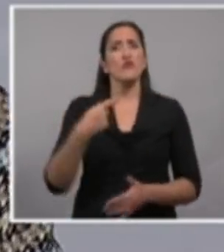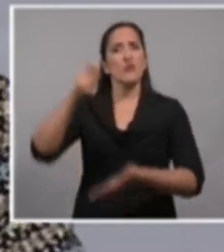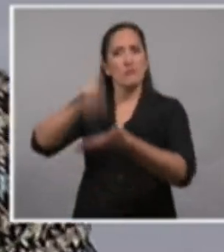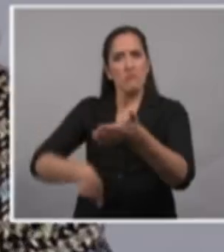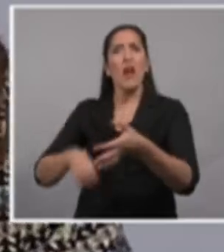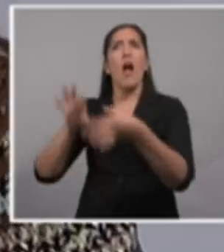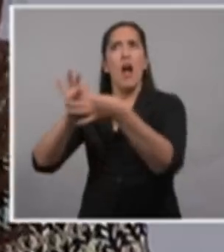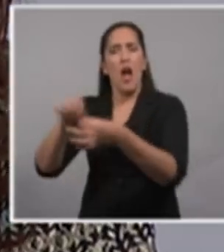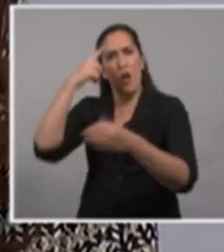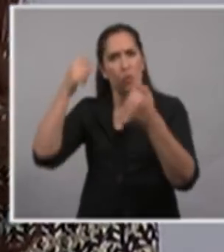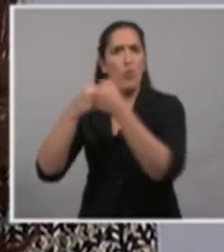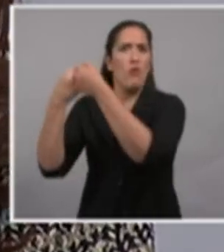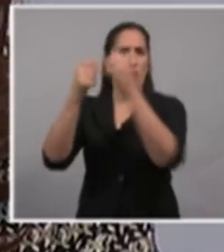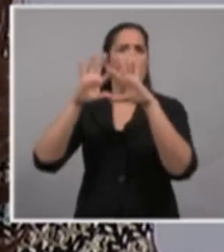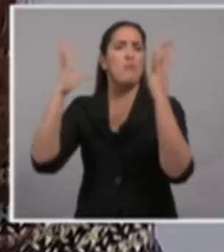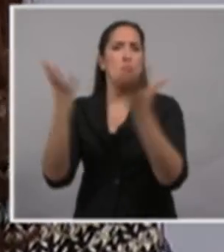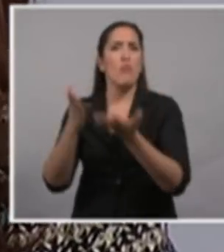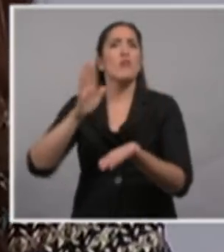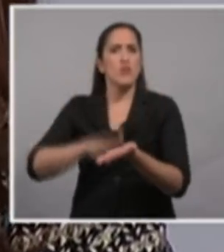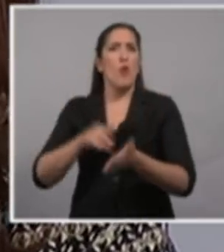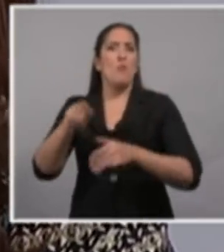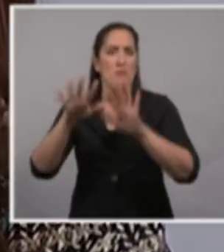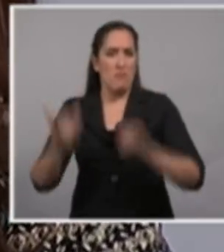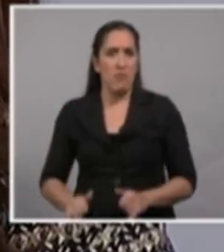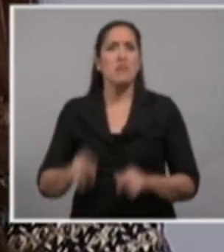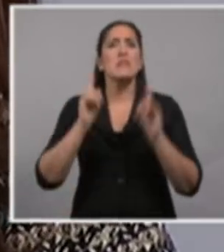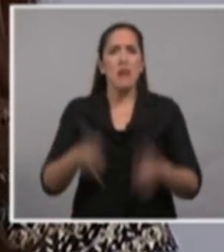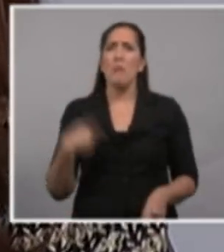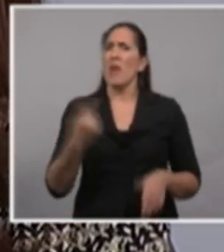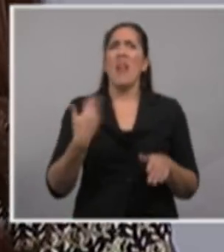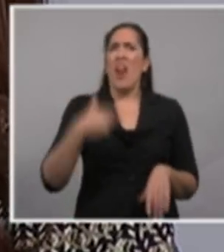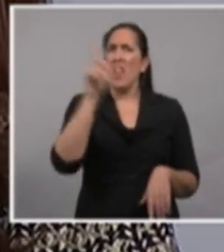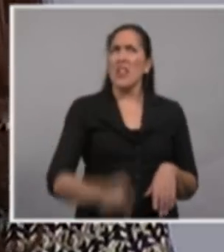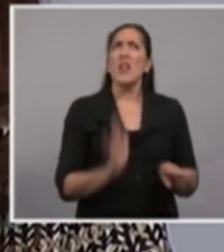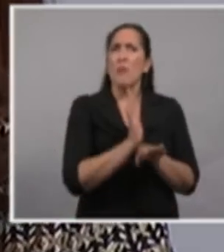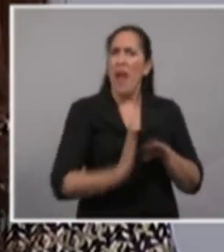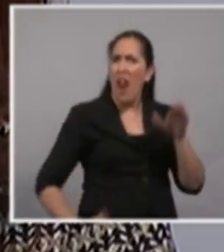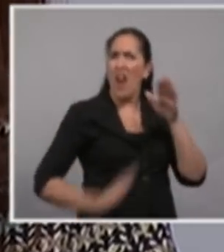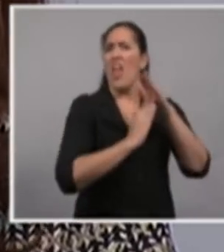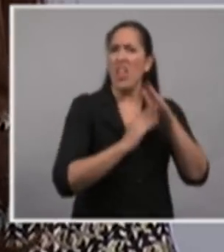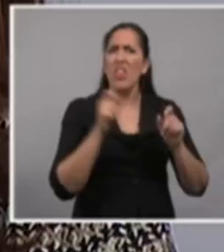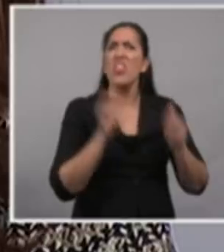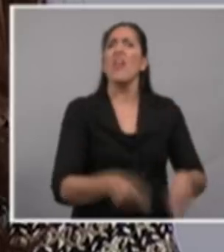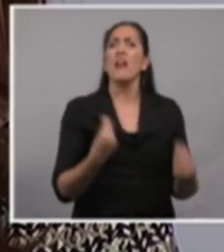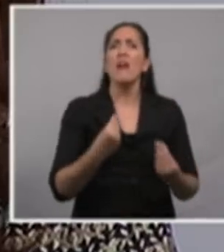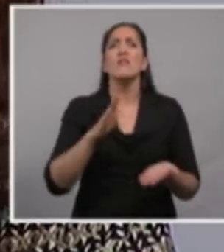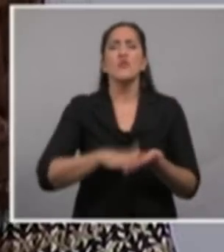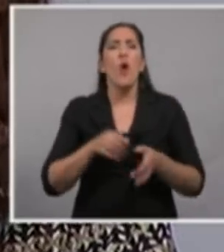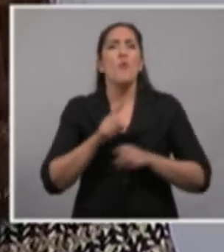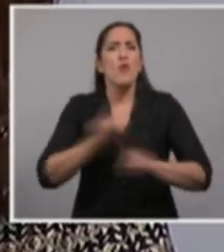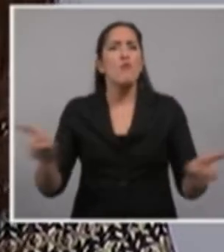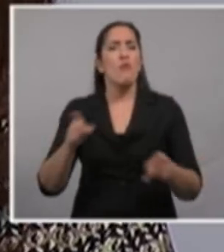y somos líderes en materia de no proliferación nuclear. No somos países,